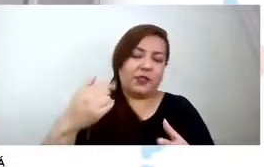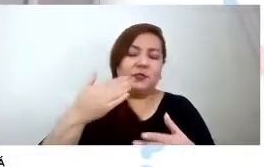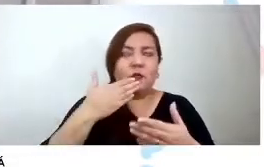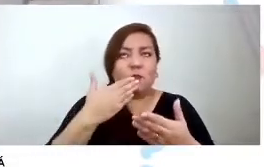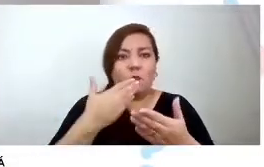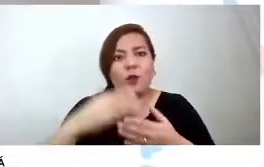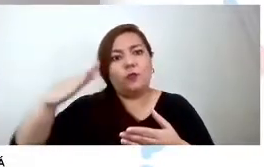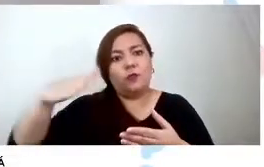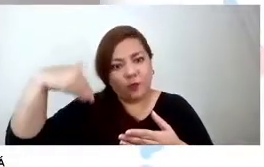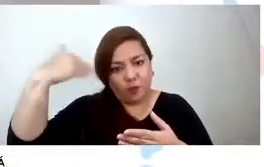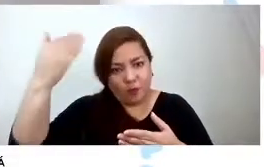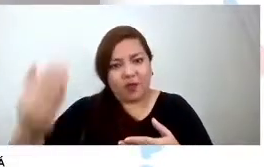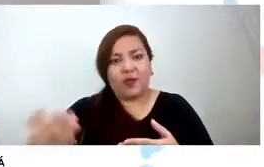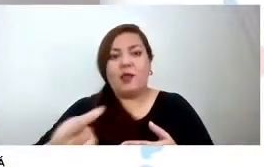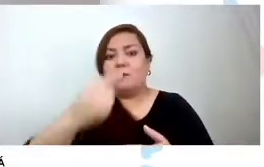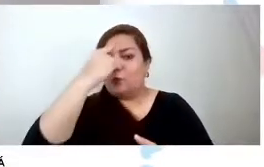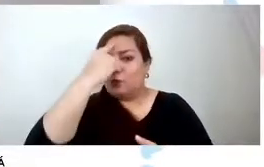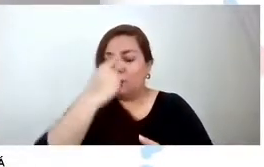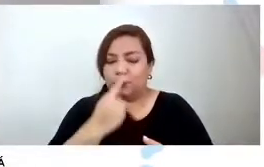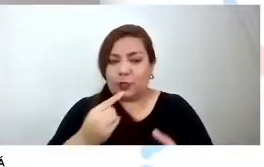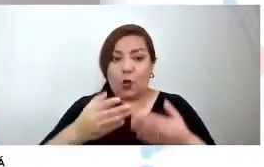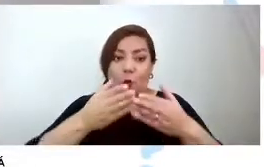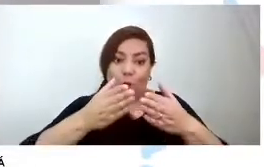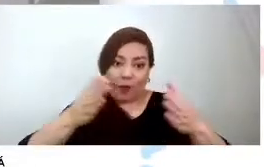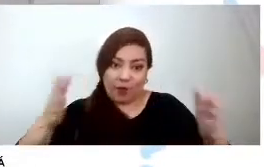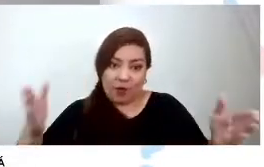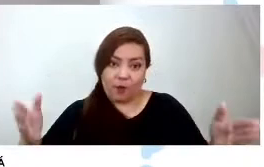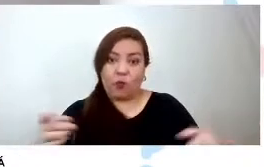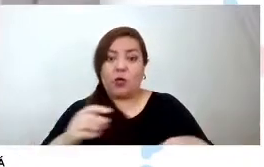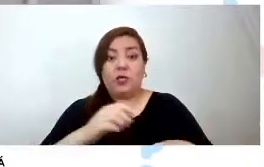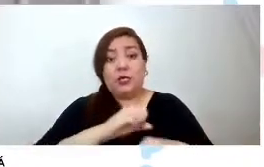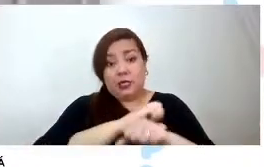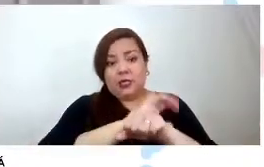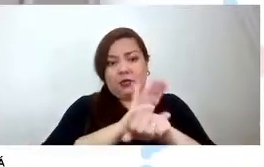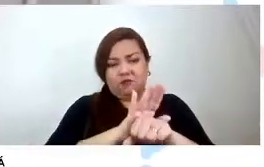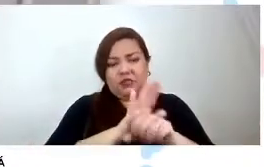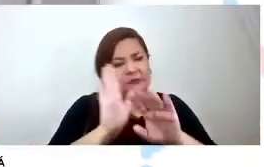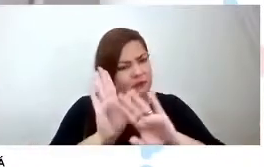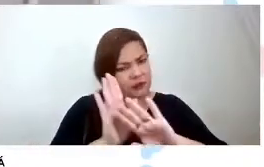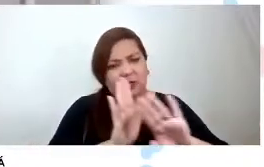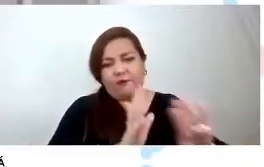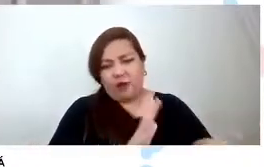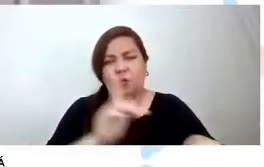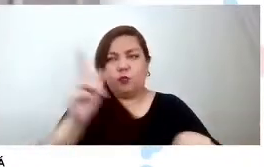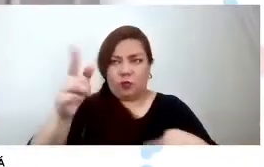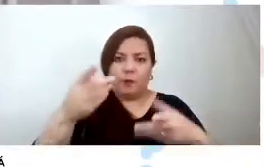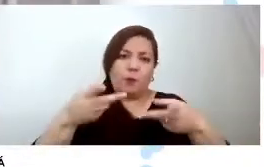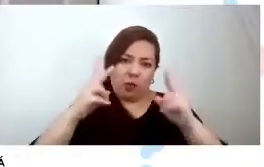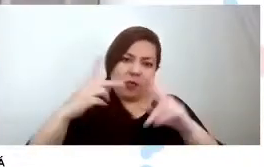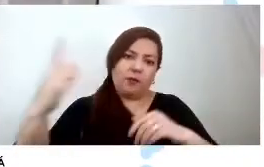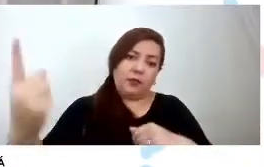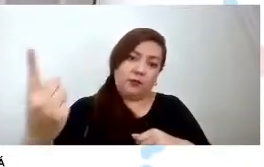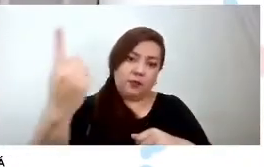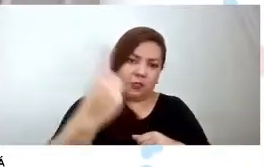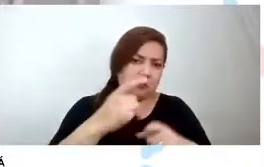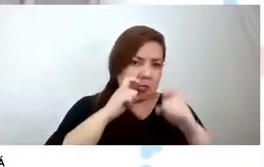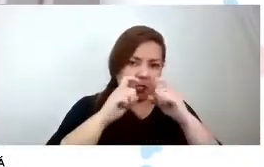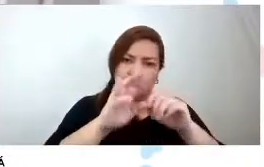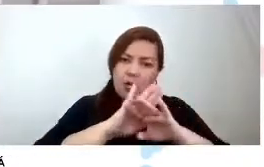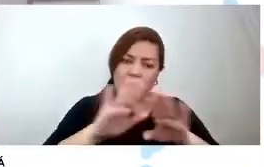museo nuevamente y estén las condiciones sanitarias para hacerlo, que no corramos peligro,